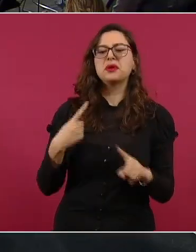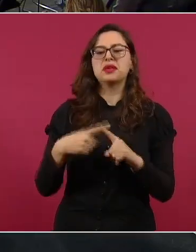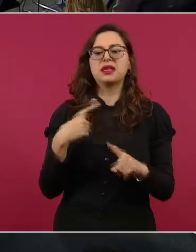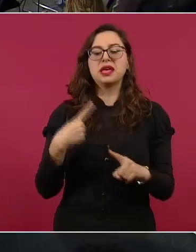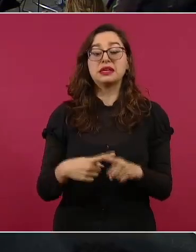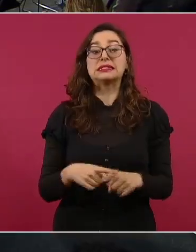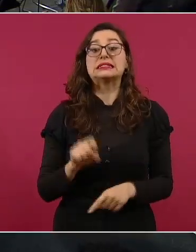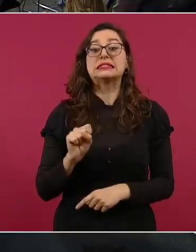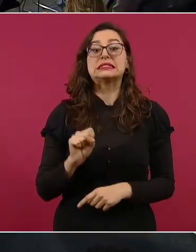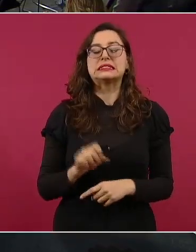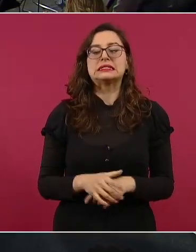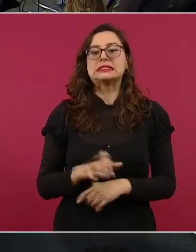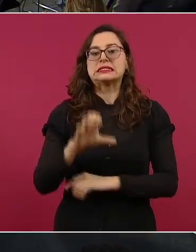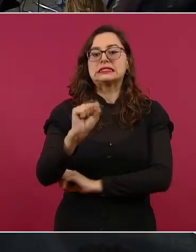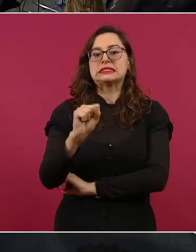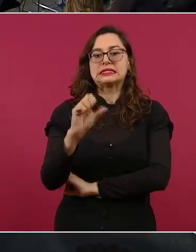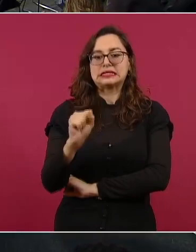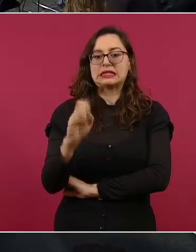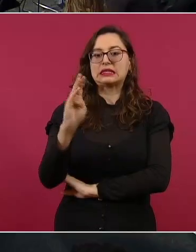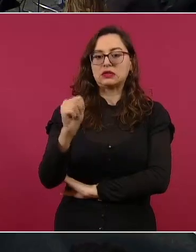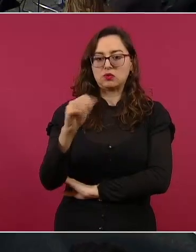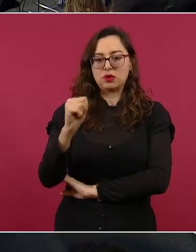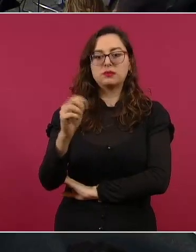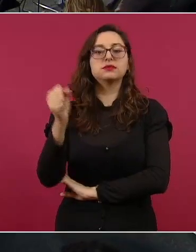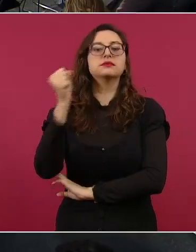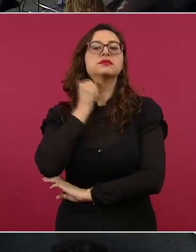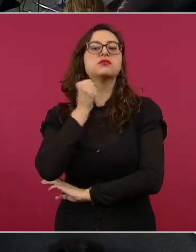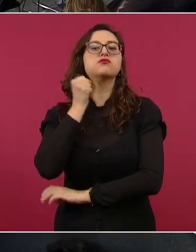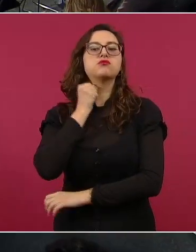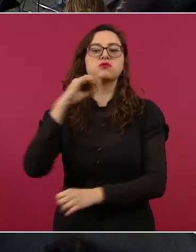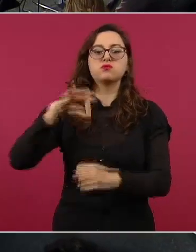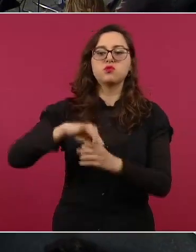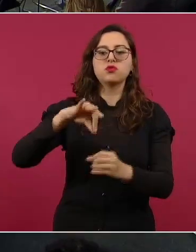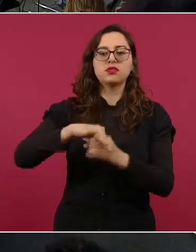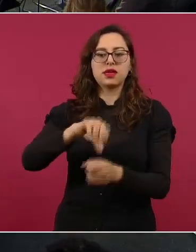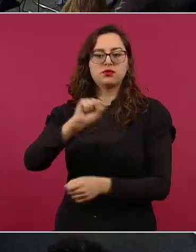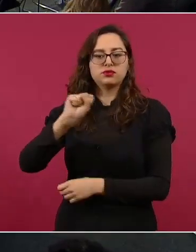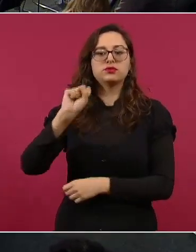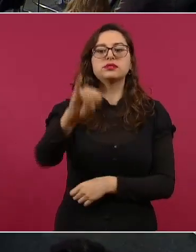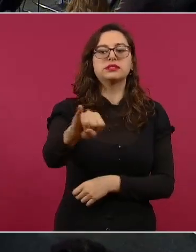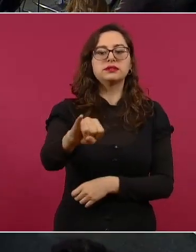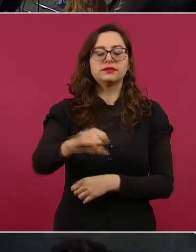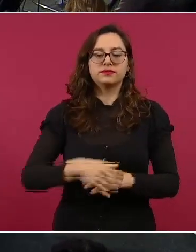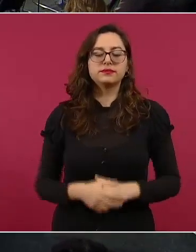De los 69 fueron, ¿no? O 67.